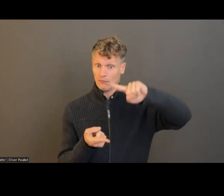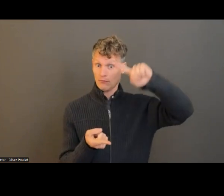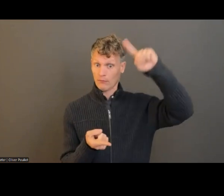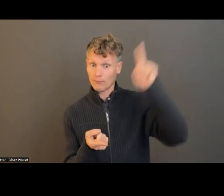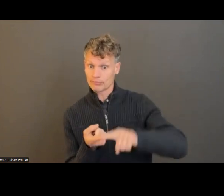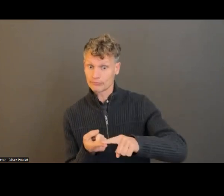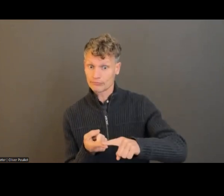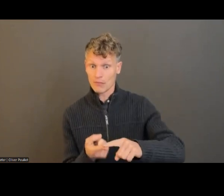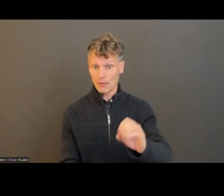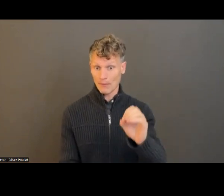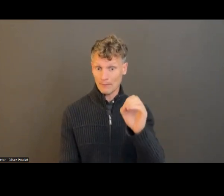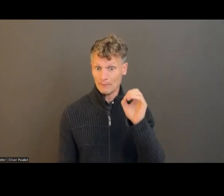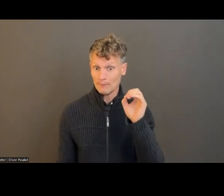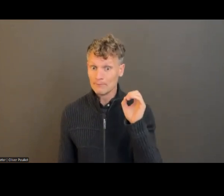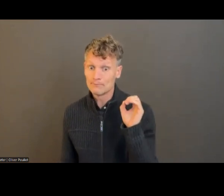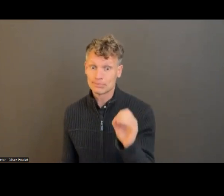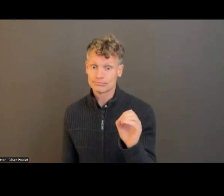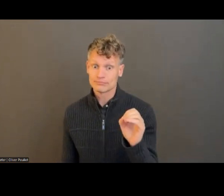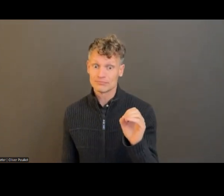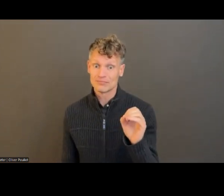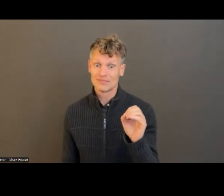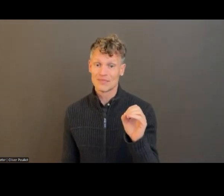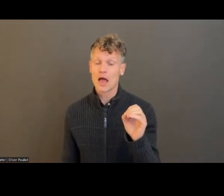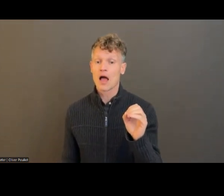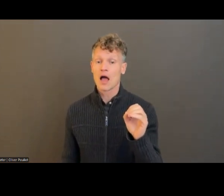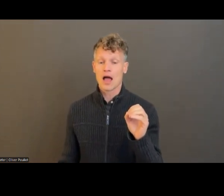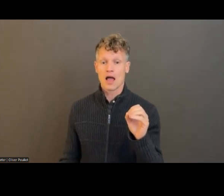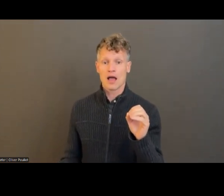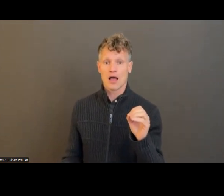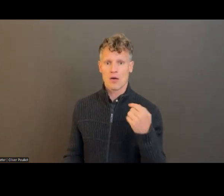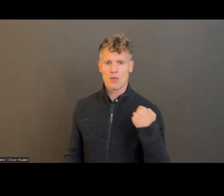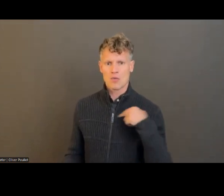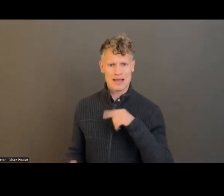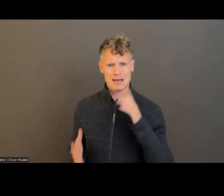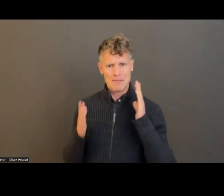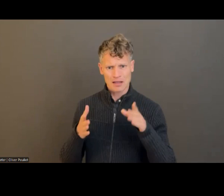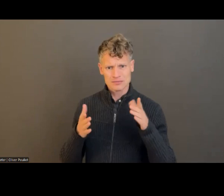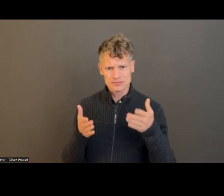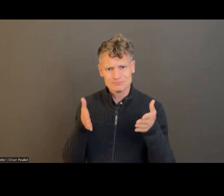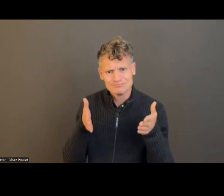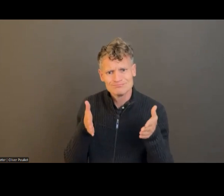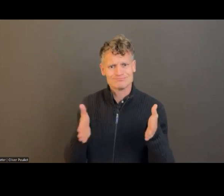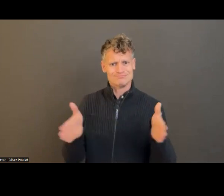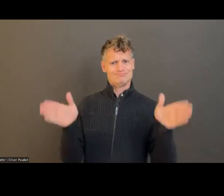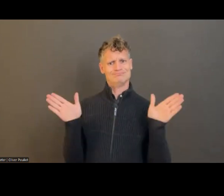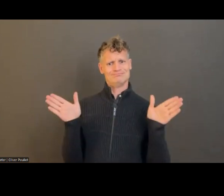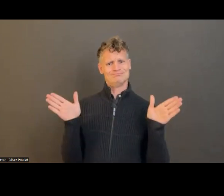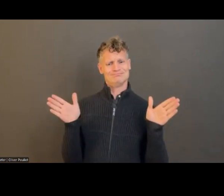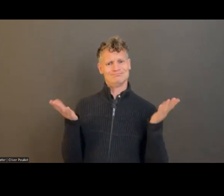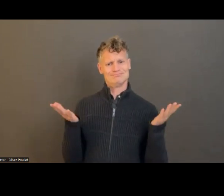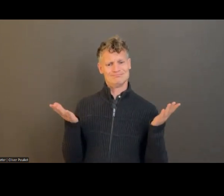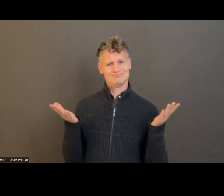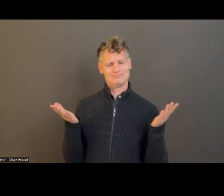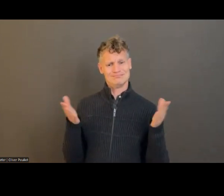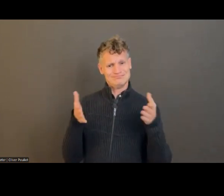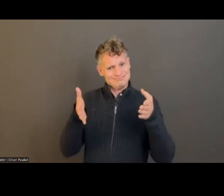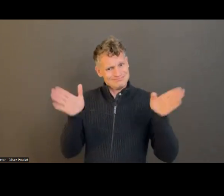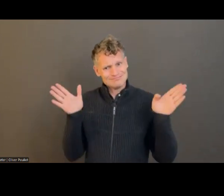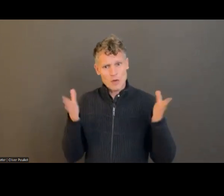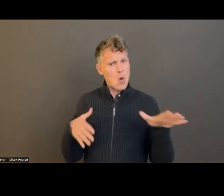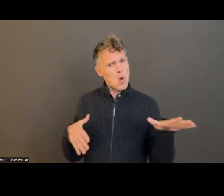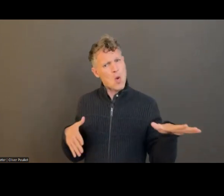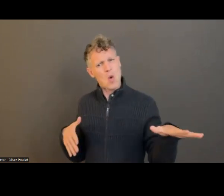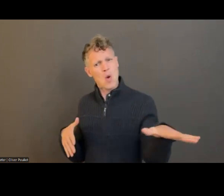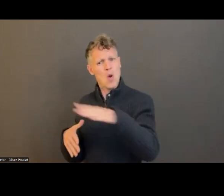no incluimos los abordajes de los que hablamos y si no tratamos los determinantes sociales de la salud para mejorar